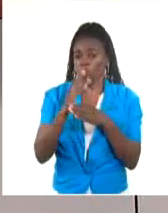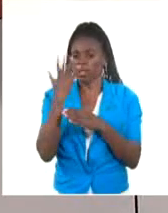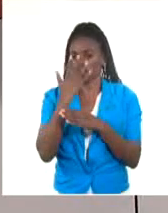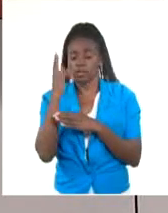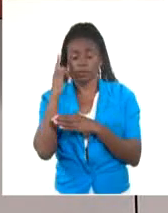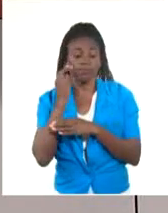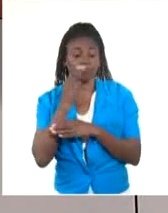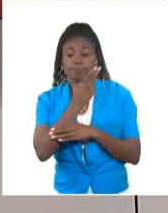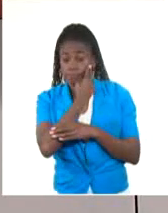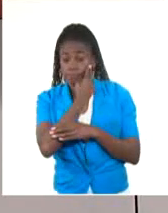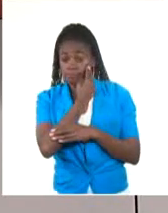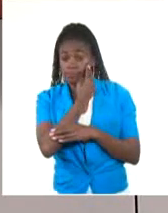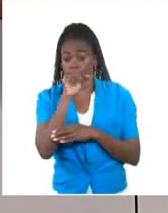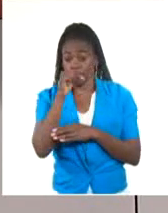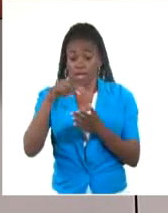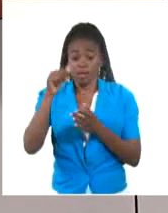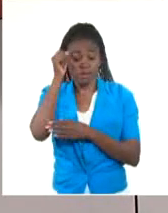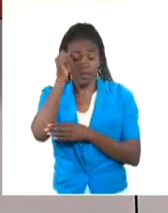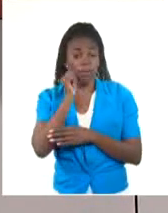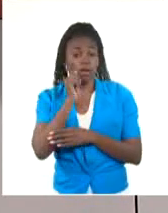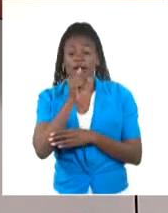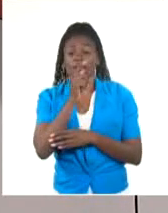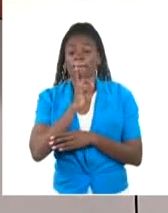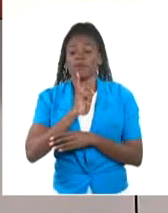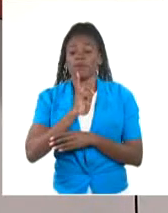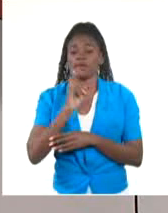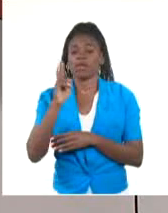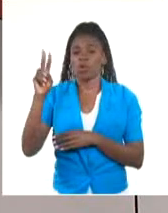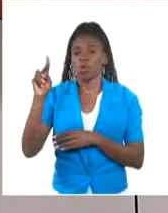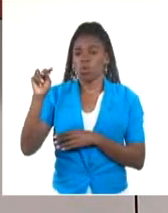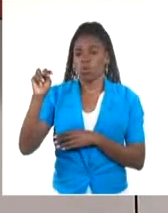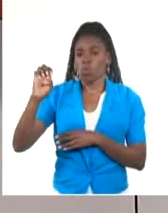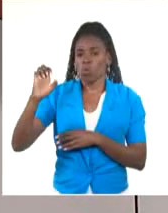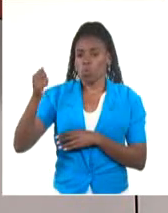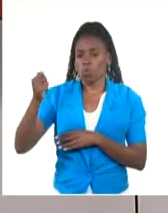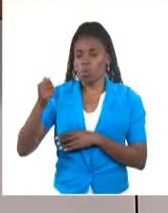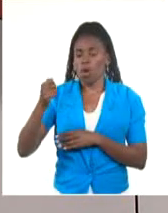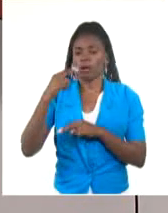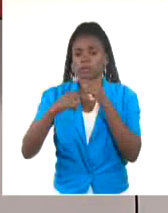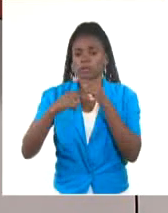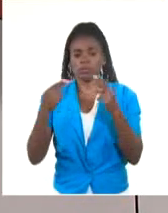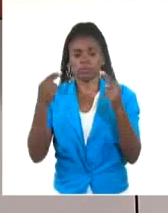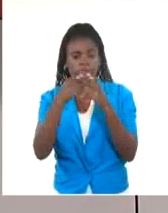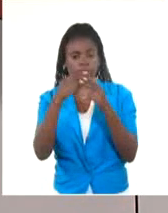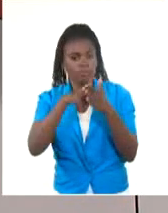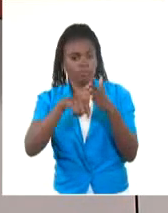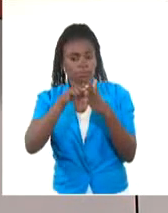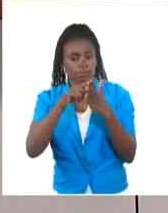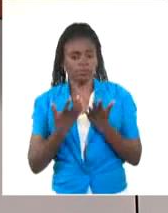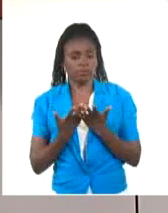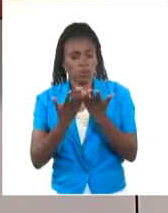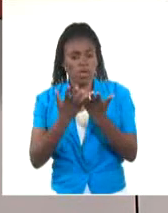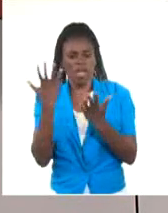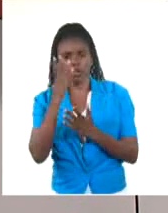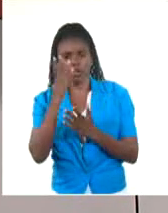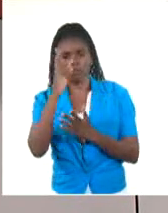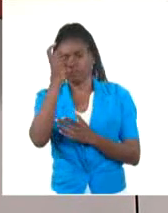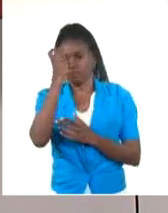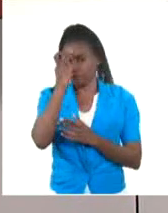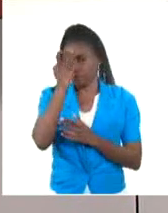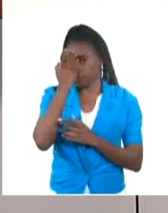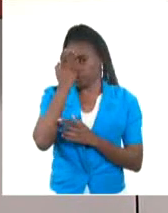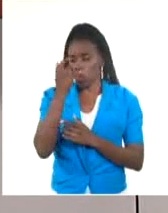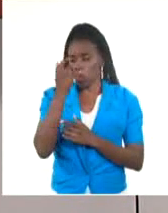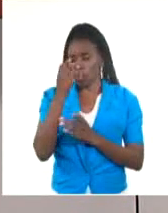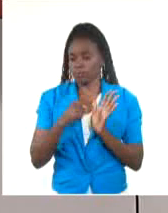Cuba tuvo lugar este viernes en la UNIAC. Así quedó inaugurado el foro literario que rindió homenaje también al Che a partir de la